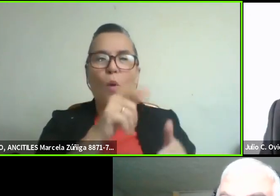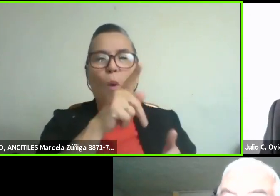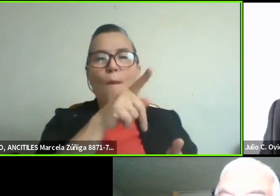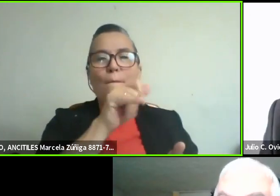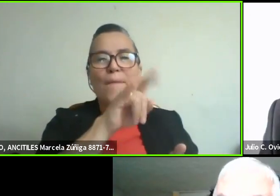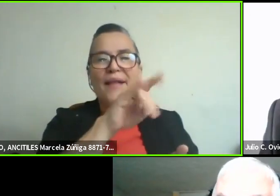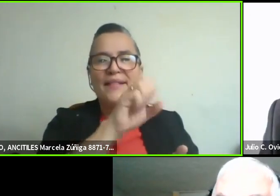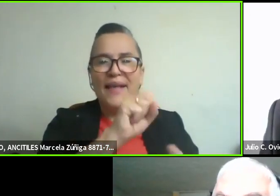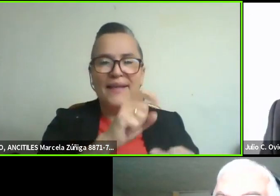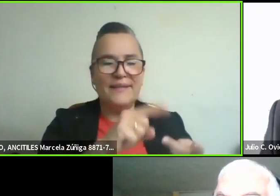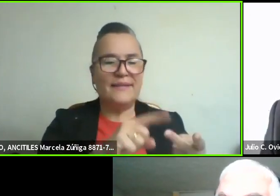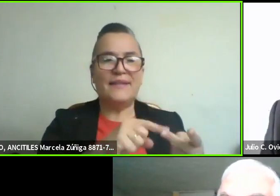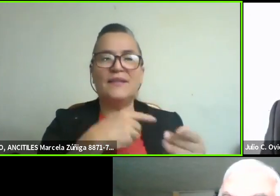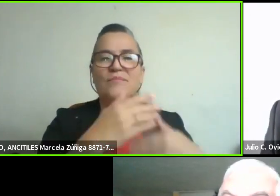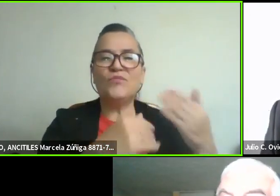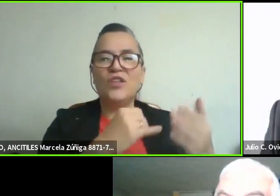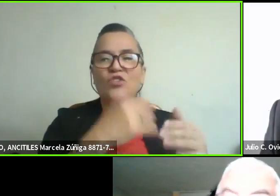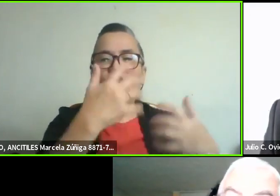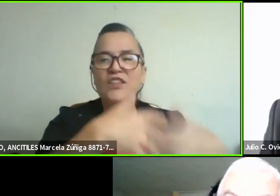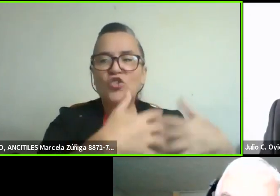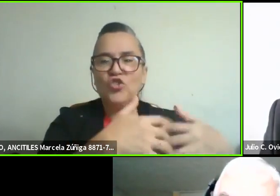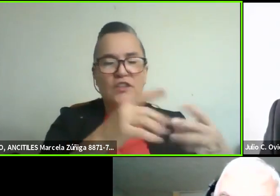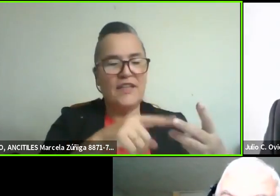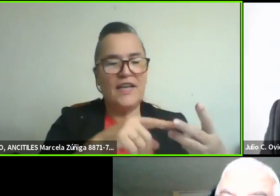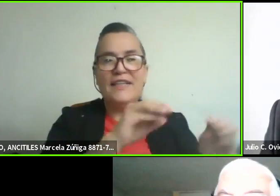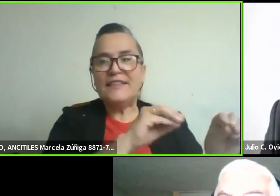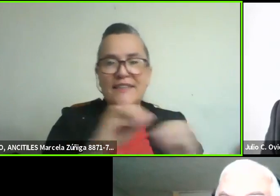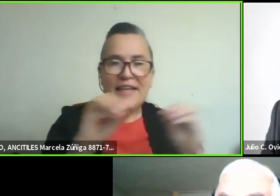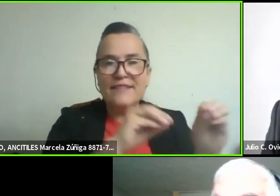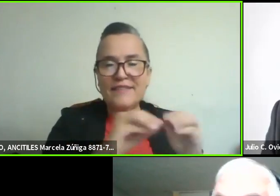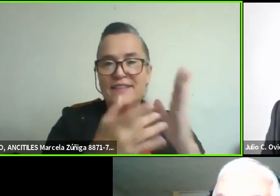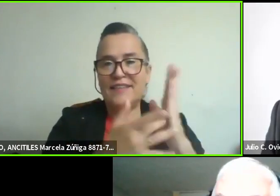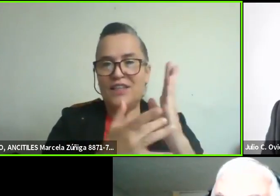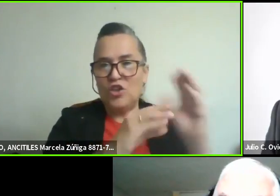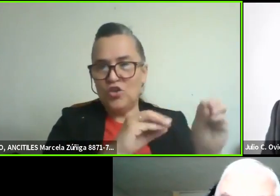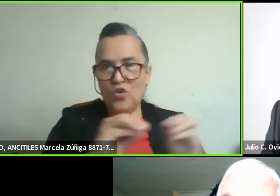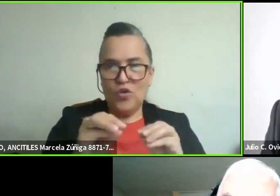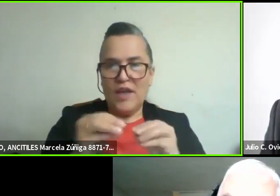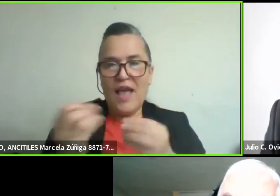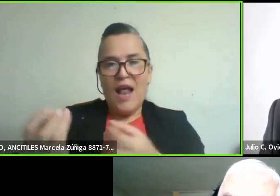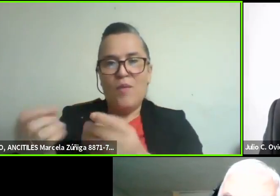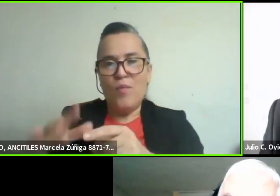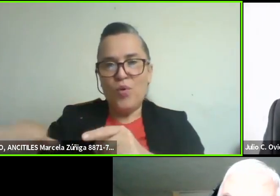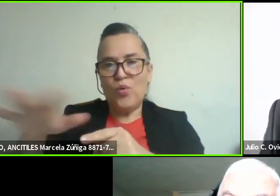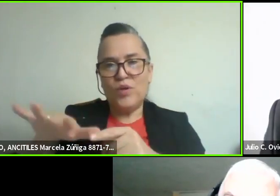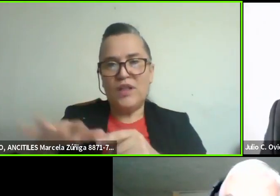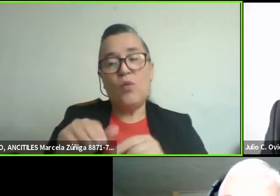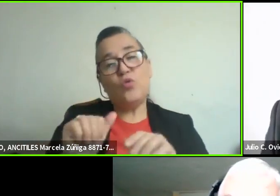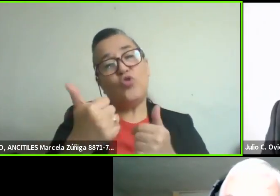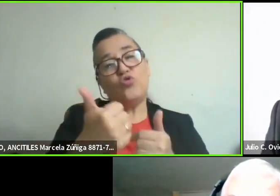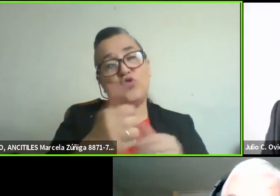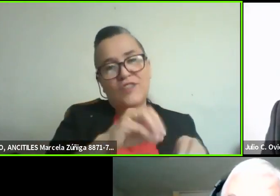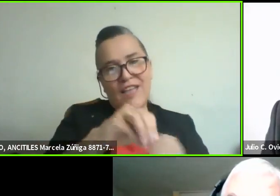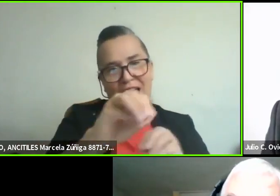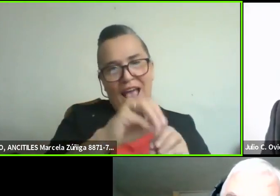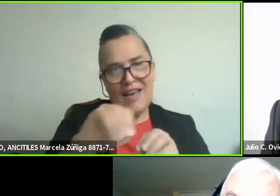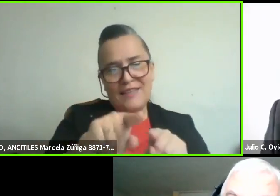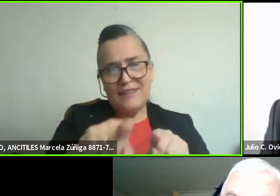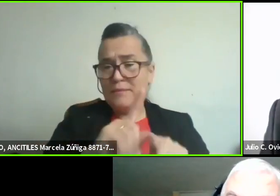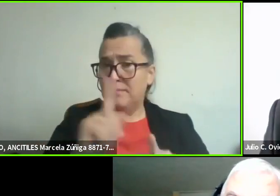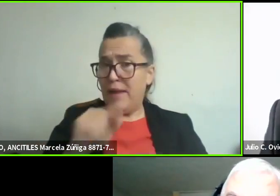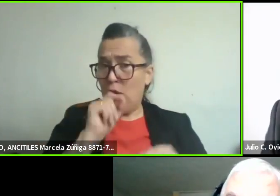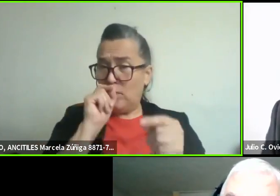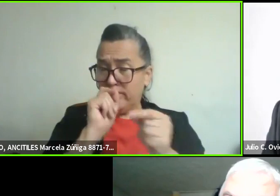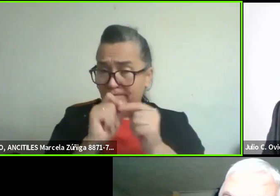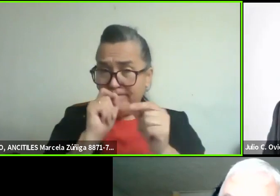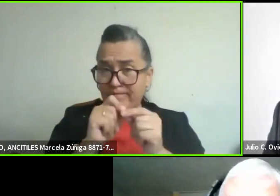generan procesos industriales transferencias de tecnología al sector productivo oa sectores sociales pero específicamente en el plano de